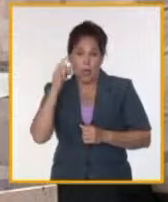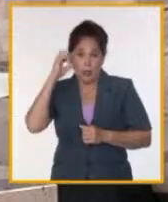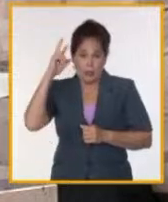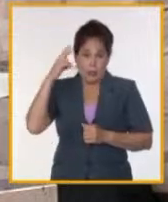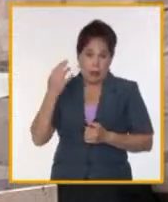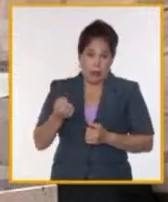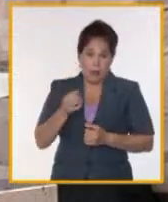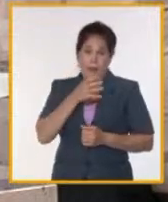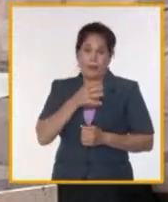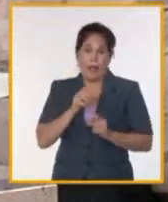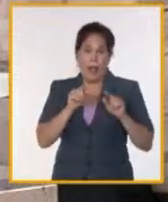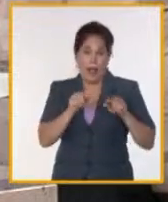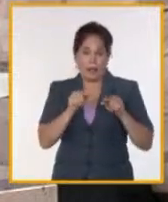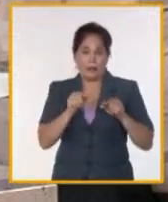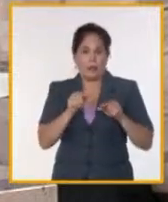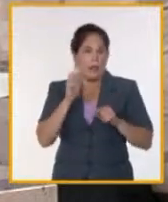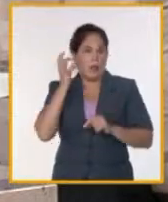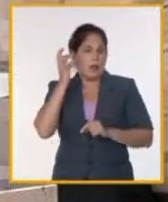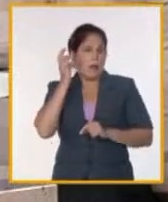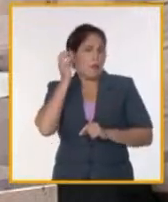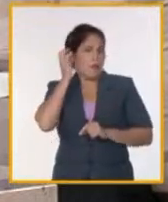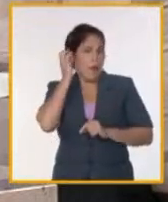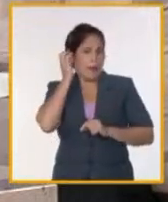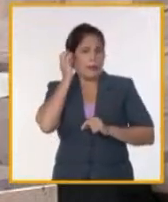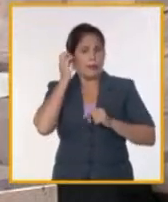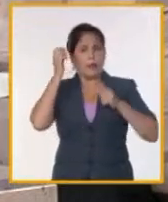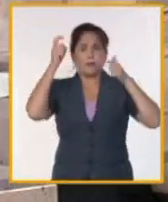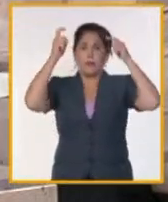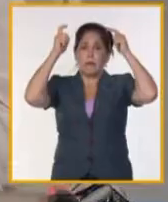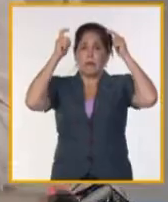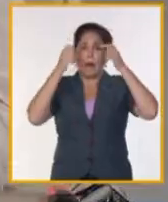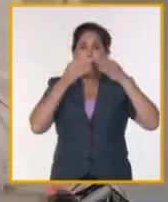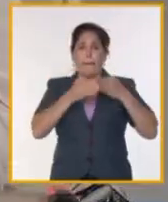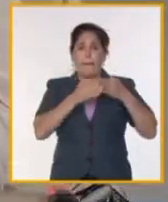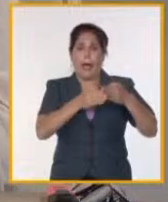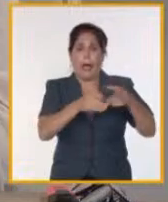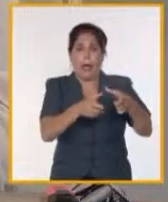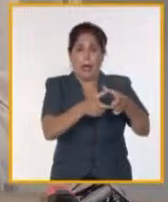dice, Fidel, por cierto, que fue durante mucho tiempo